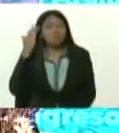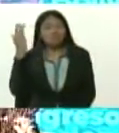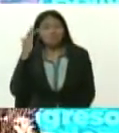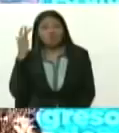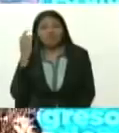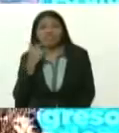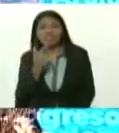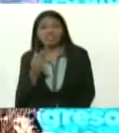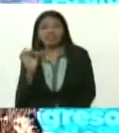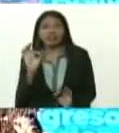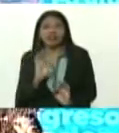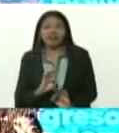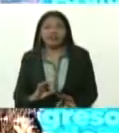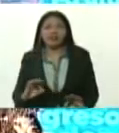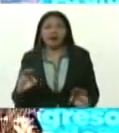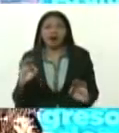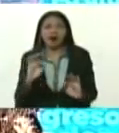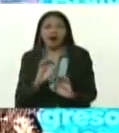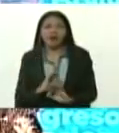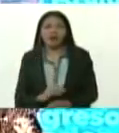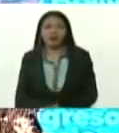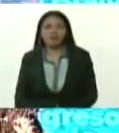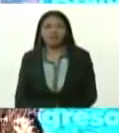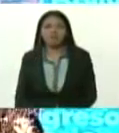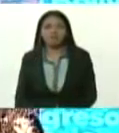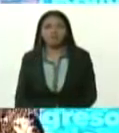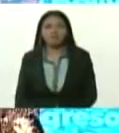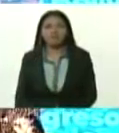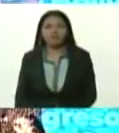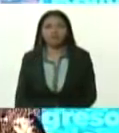saben tanto que saben a casabe.